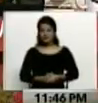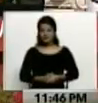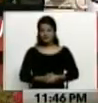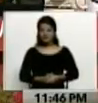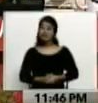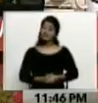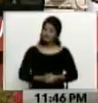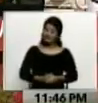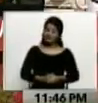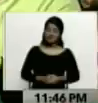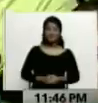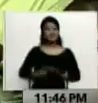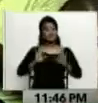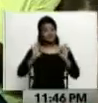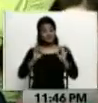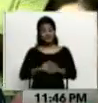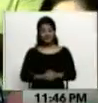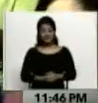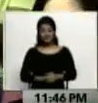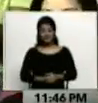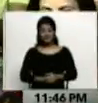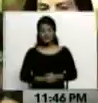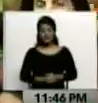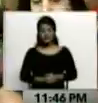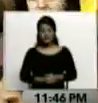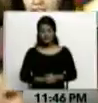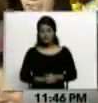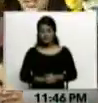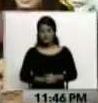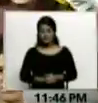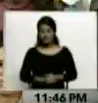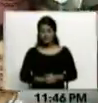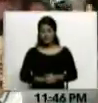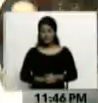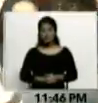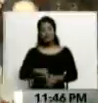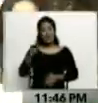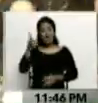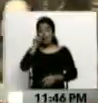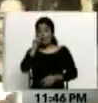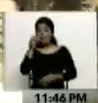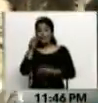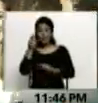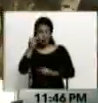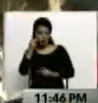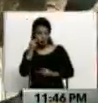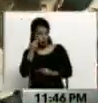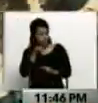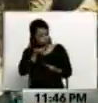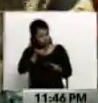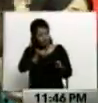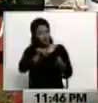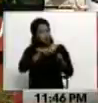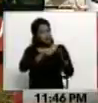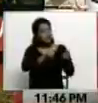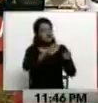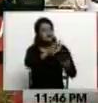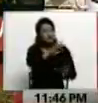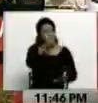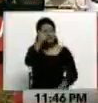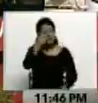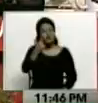cargo le le dice le dice Claudio Fermín suavemente